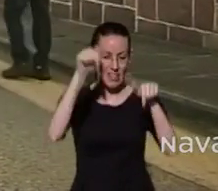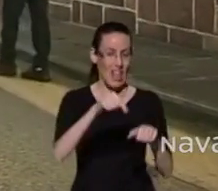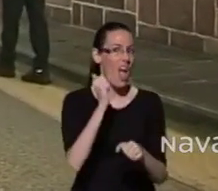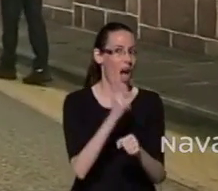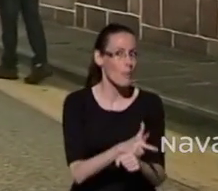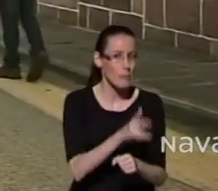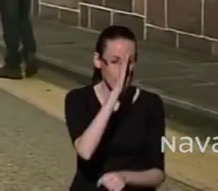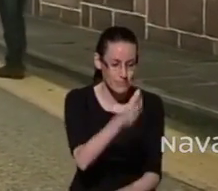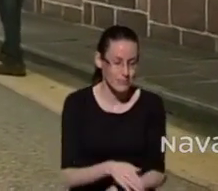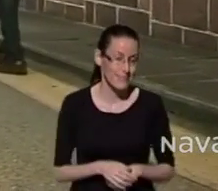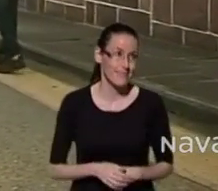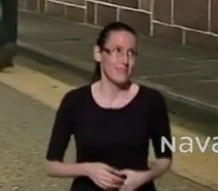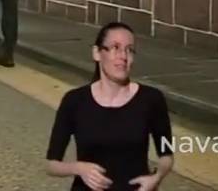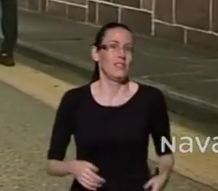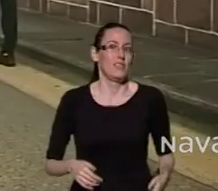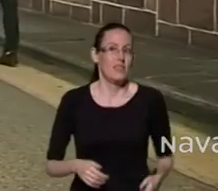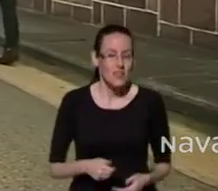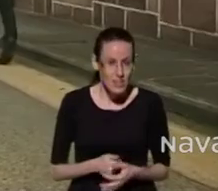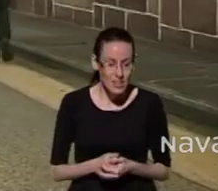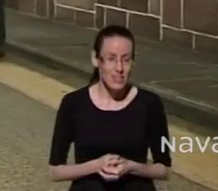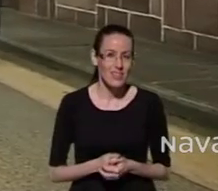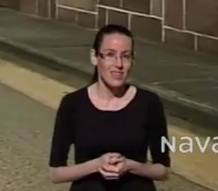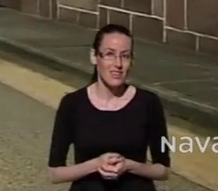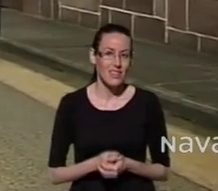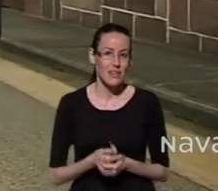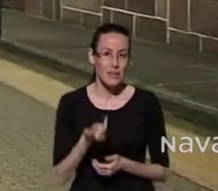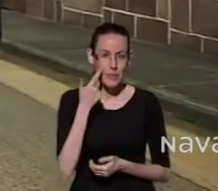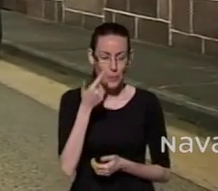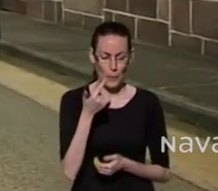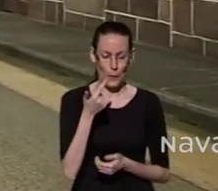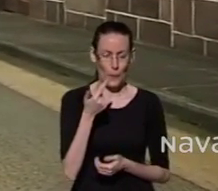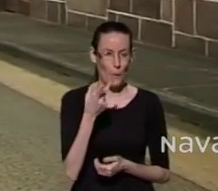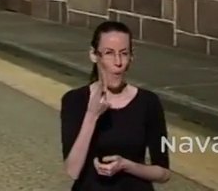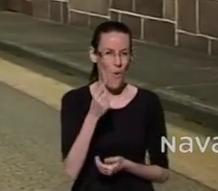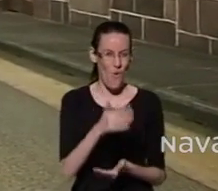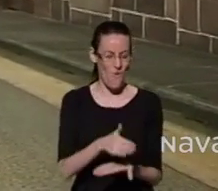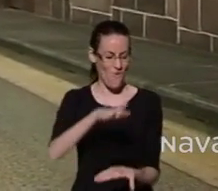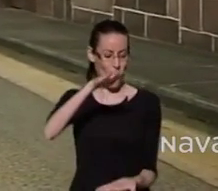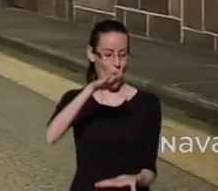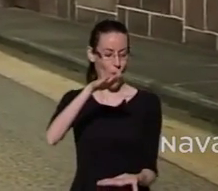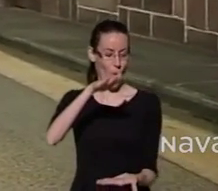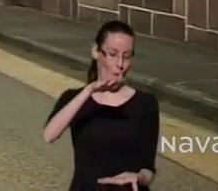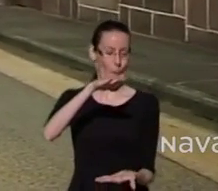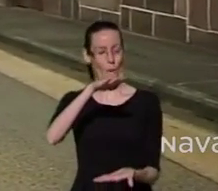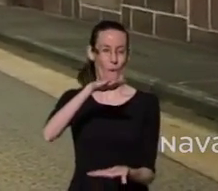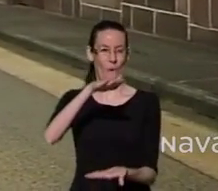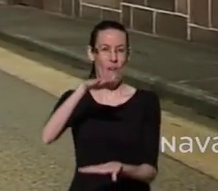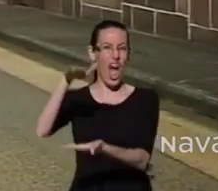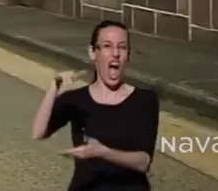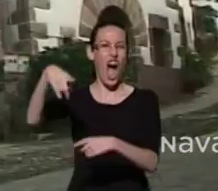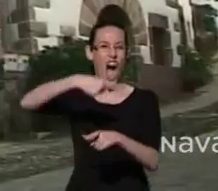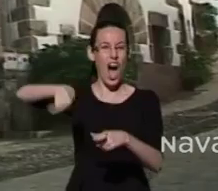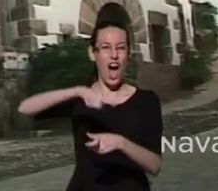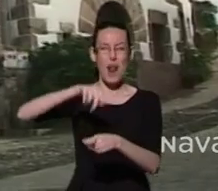cuando venían a casa. Entonces, como veían tanto dinero en un montón, pues se animaban a ir a la plaza y se jugaban y